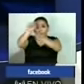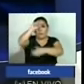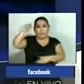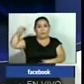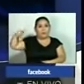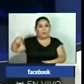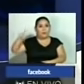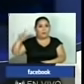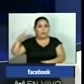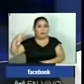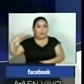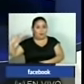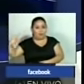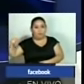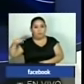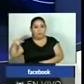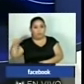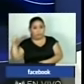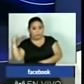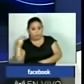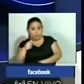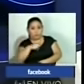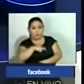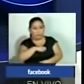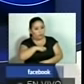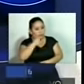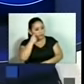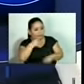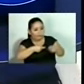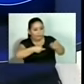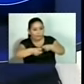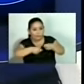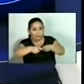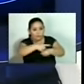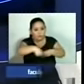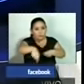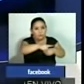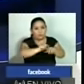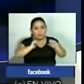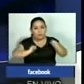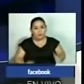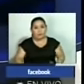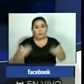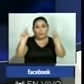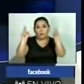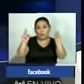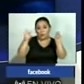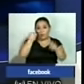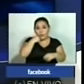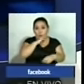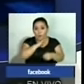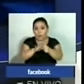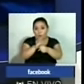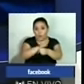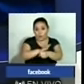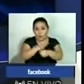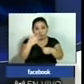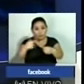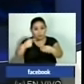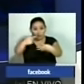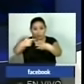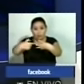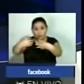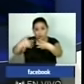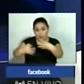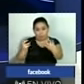Defensa de los Derechos Humanos fue designada para monitorear que el trabajo del gobierno en medio de la pandemia bajo las leyes establecidas se cumpla.